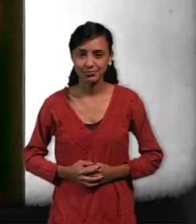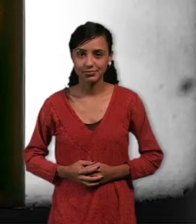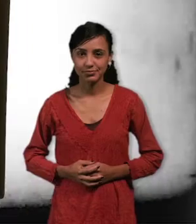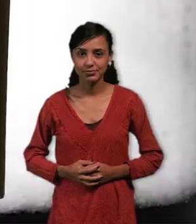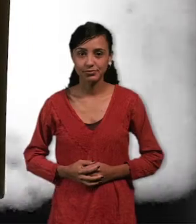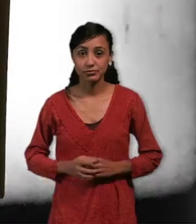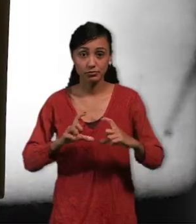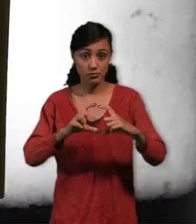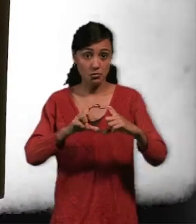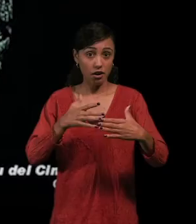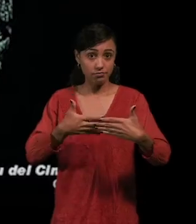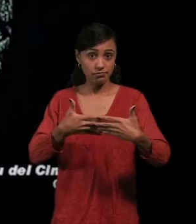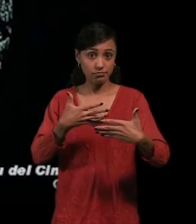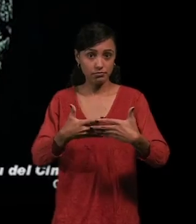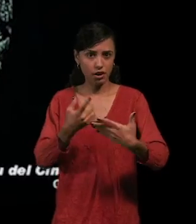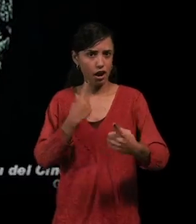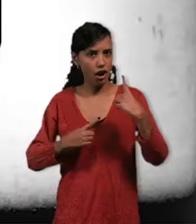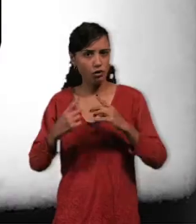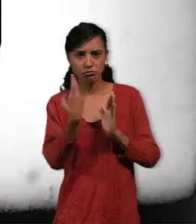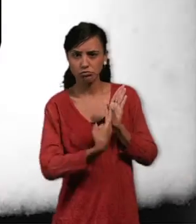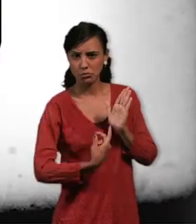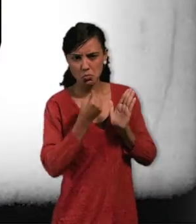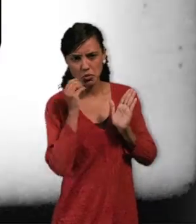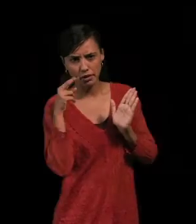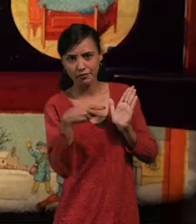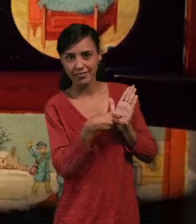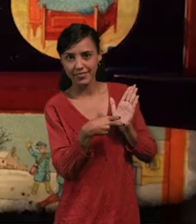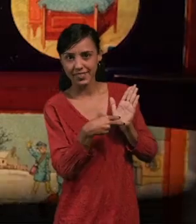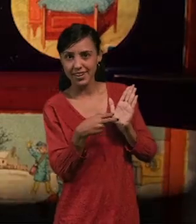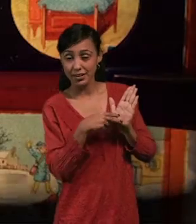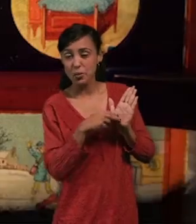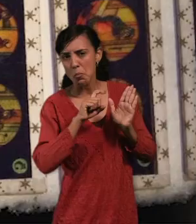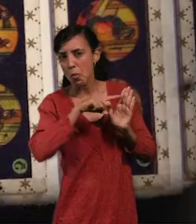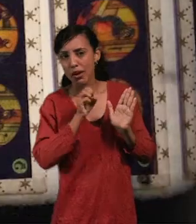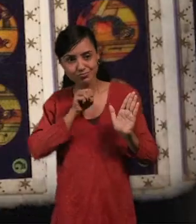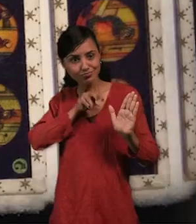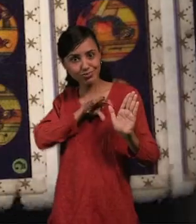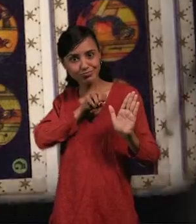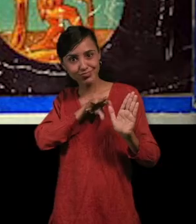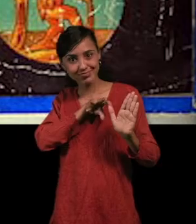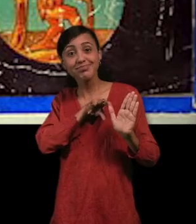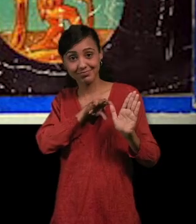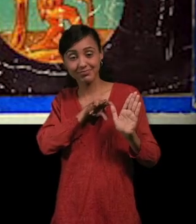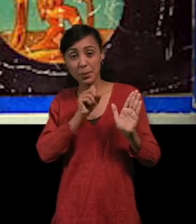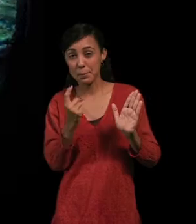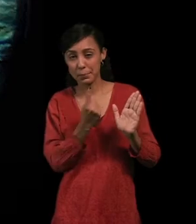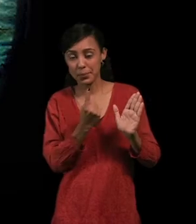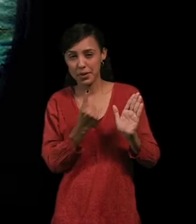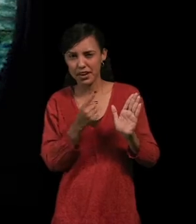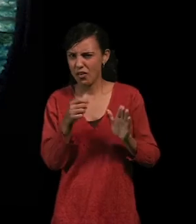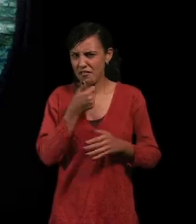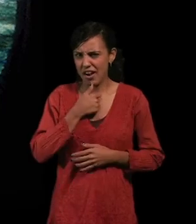Estas placas de vidrio muestran algunas de las pinturas que podían apreciarse con el encanto de la luz en esas primeras proyecciones. Las